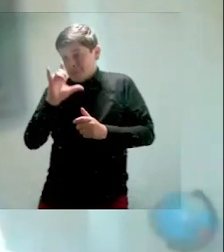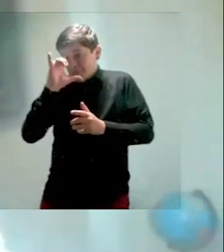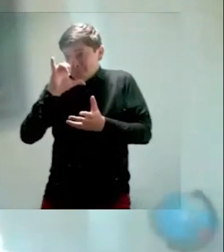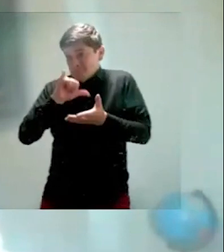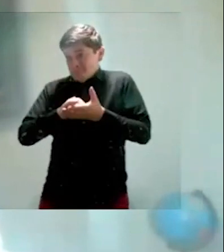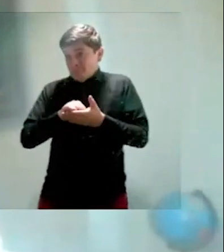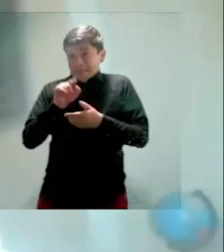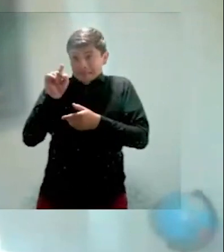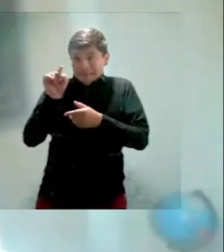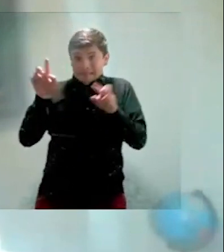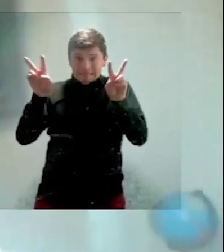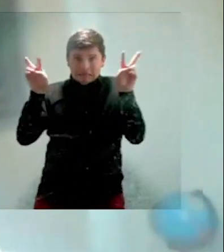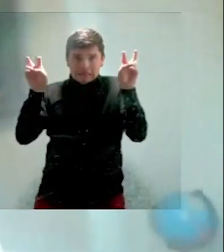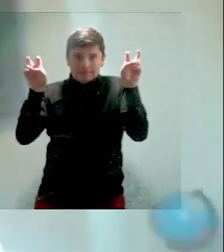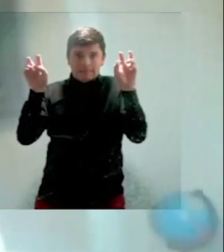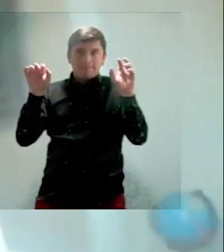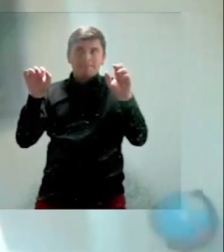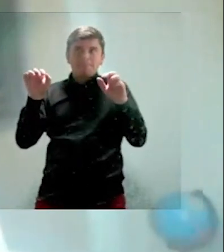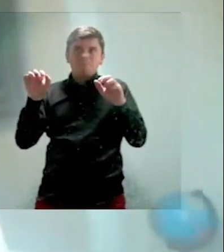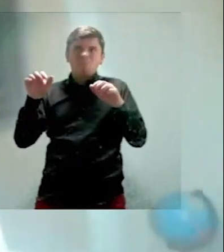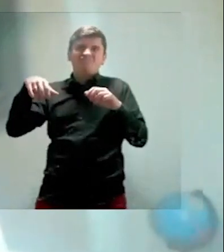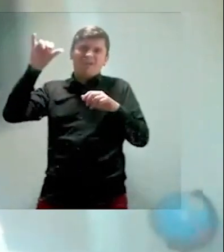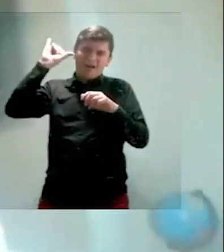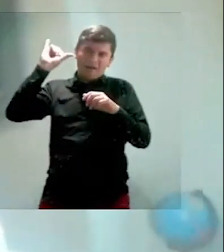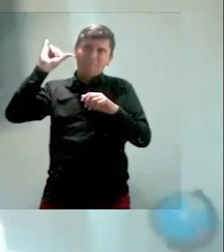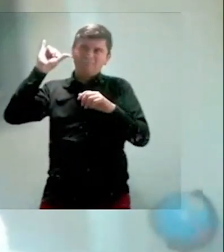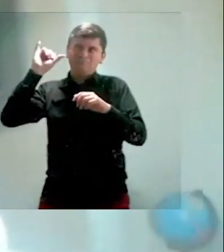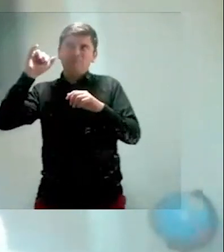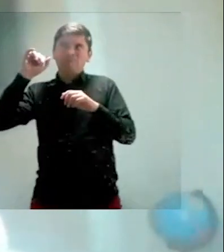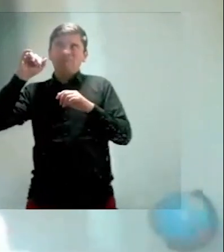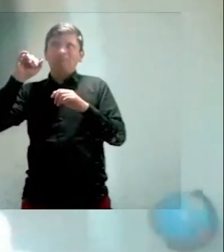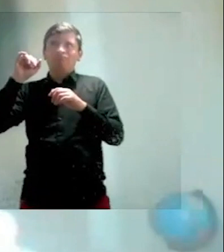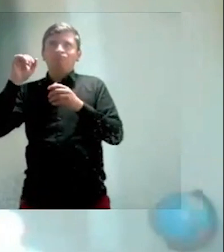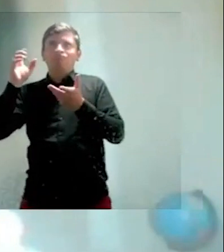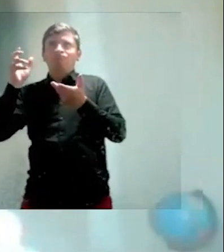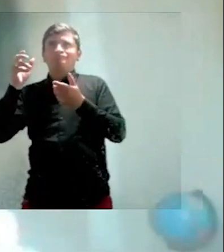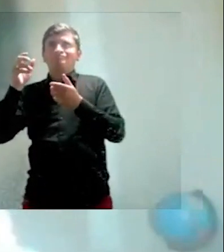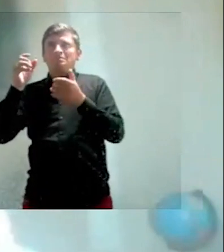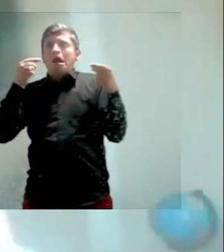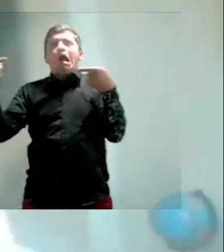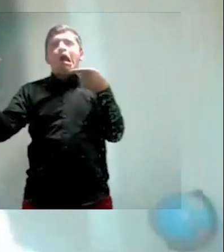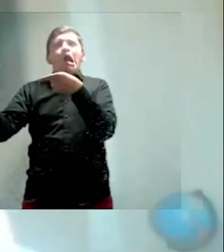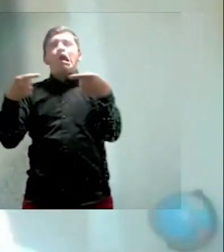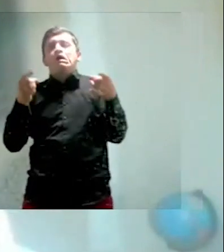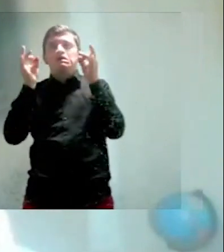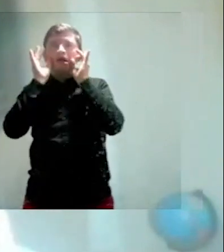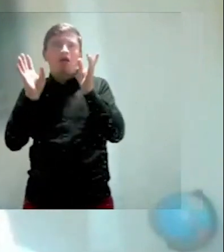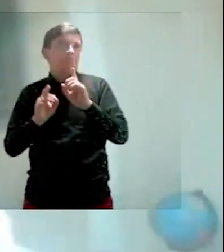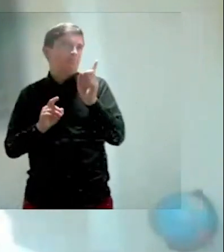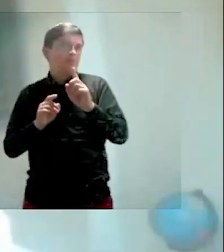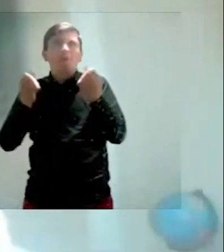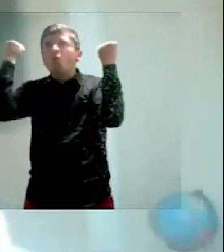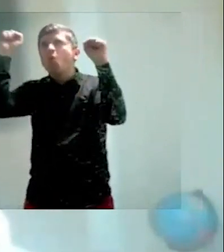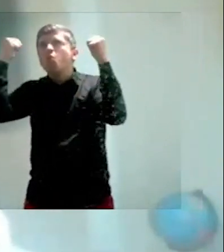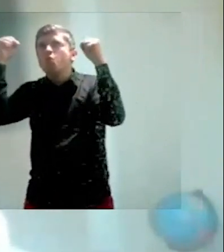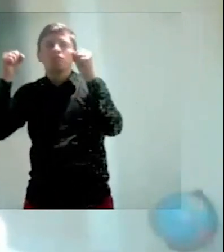época, era un tema que había que debatir, pero creo que realmente que es un tema que está un